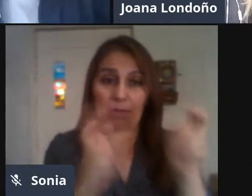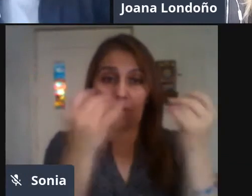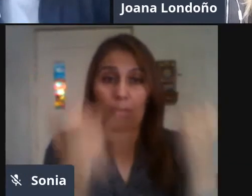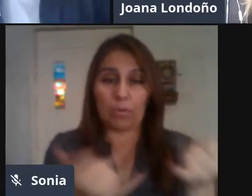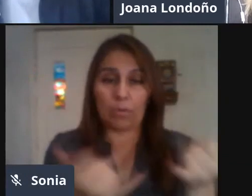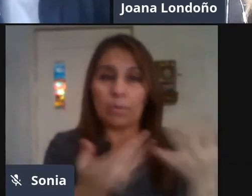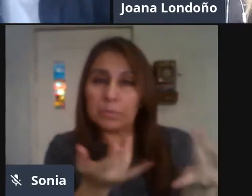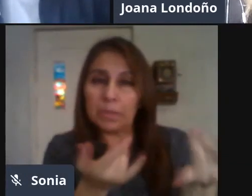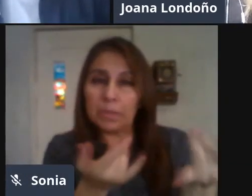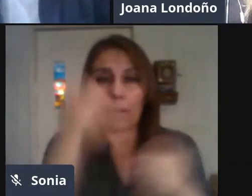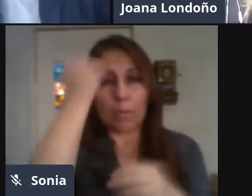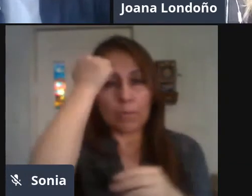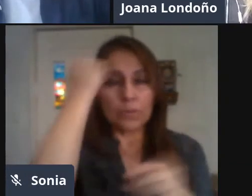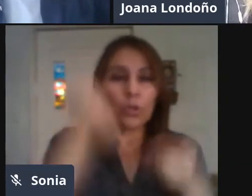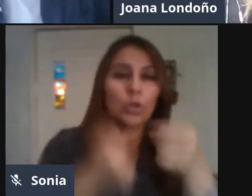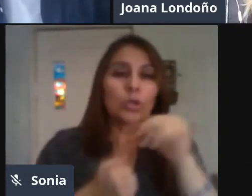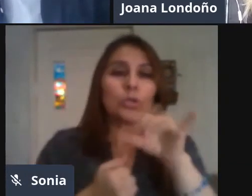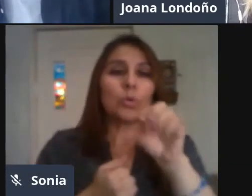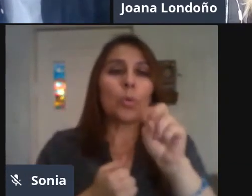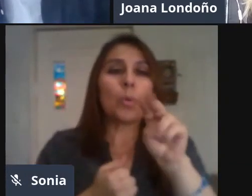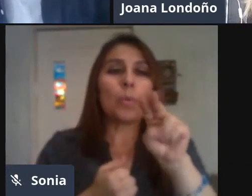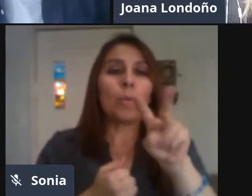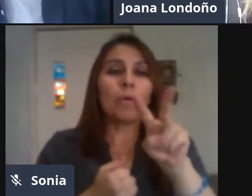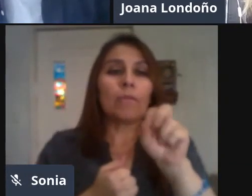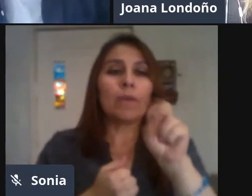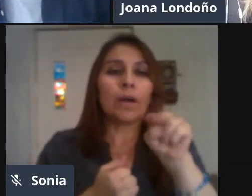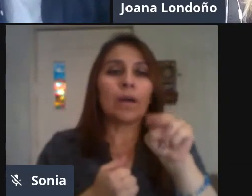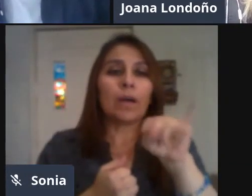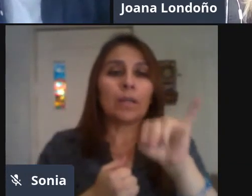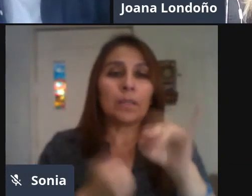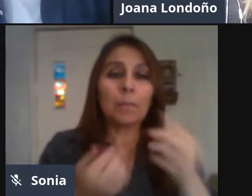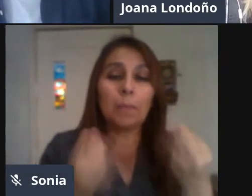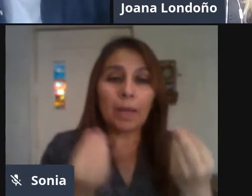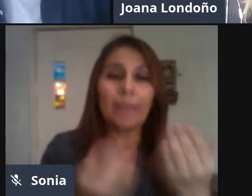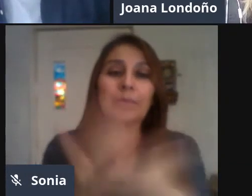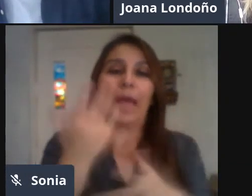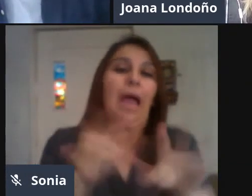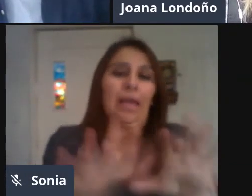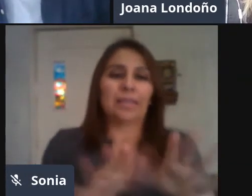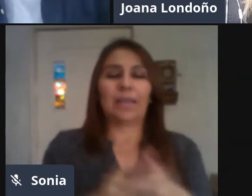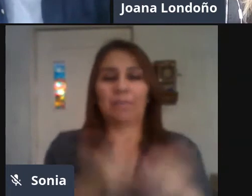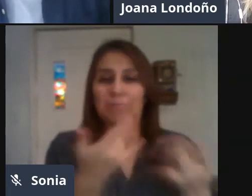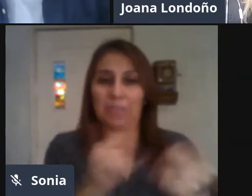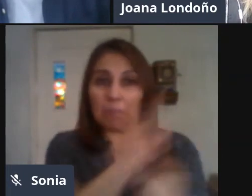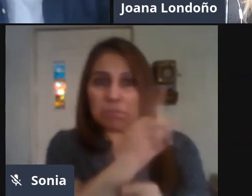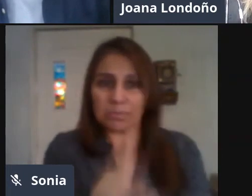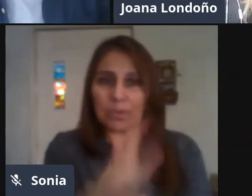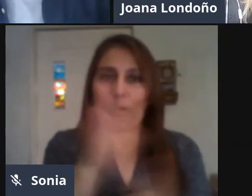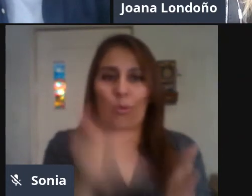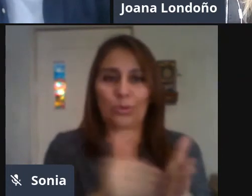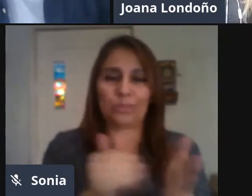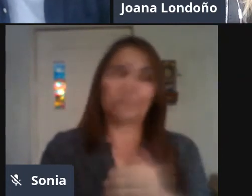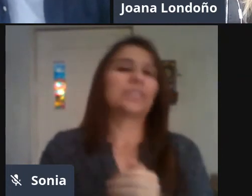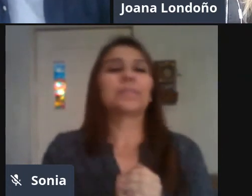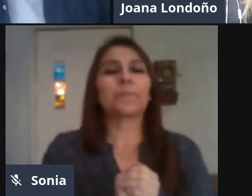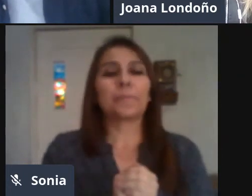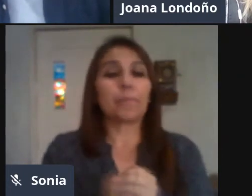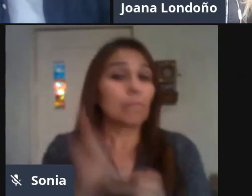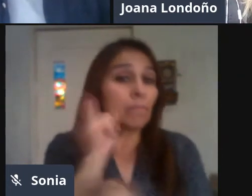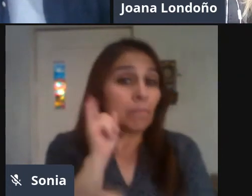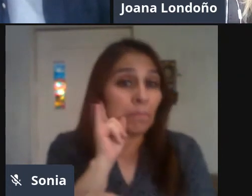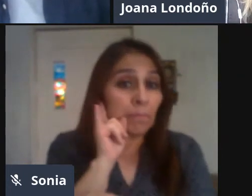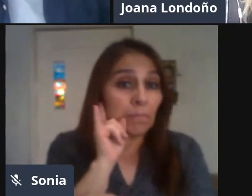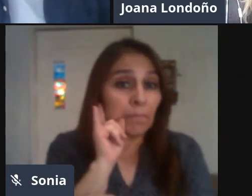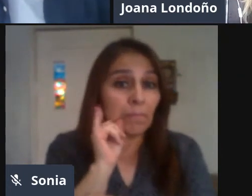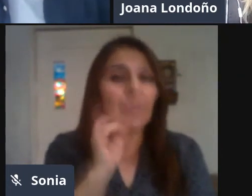a ver qué le pasaría para que podamos iniciar ya hay ya está yo año otra vez nos escuchas y